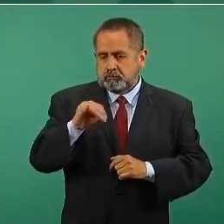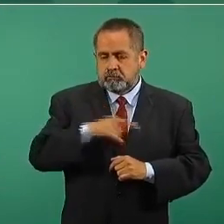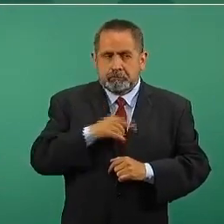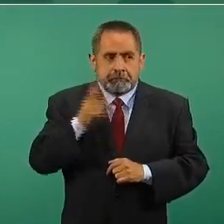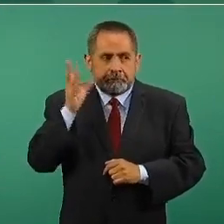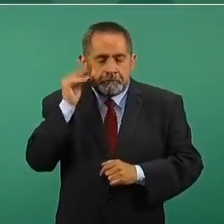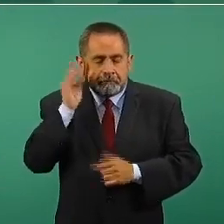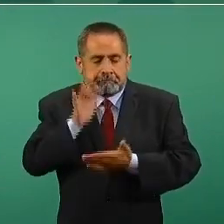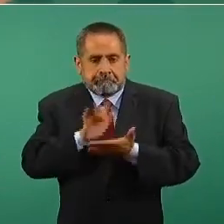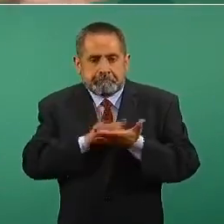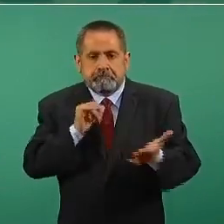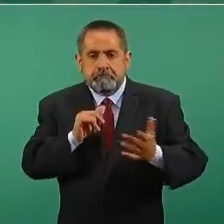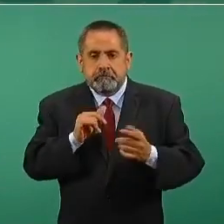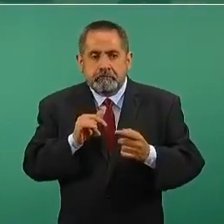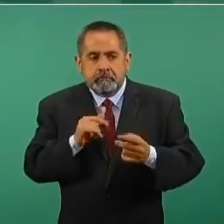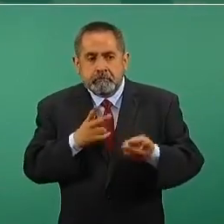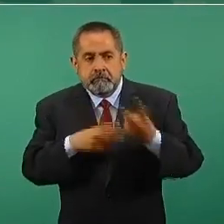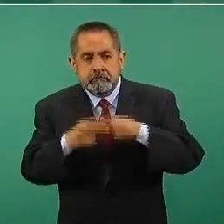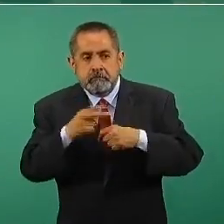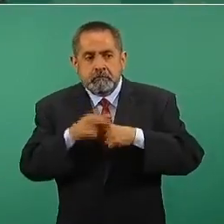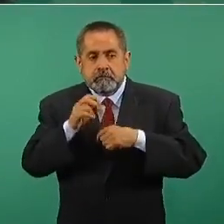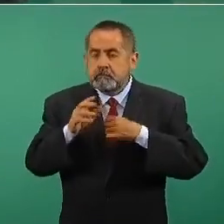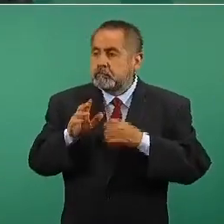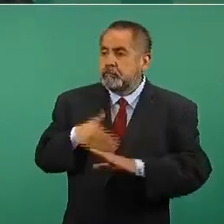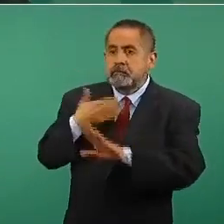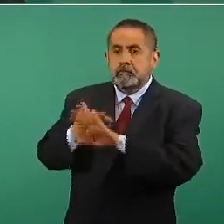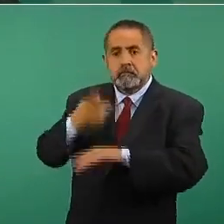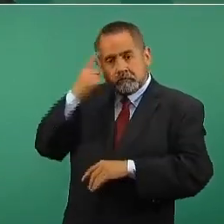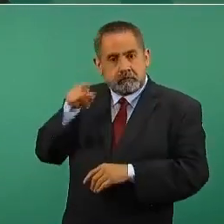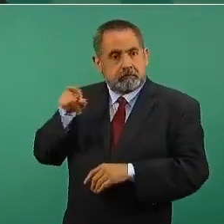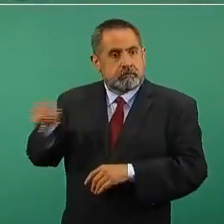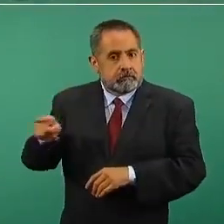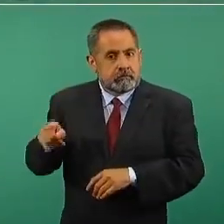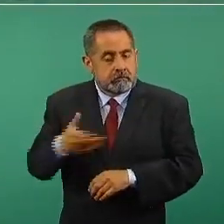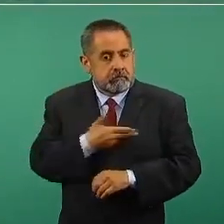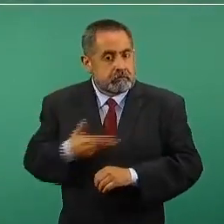escuchó que venía la campaña en contra,